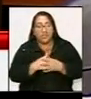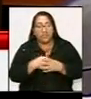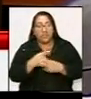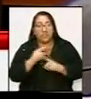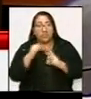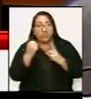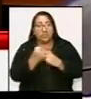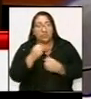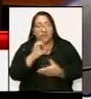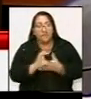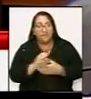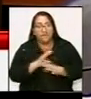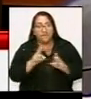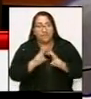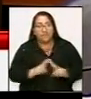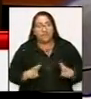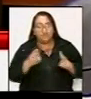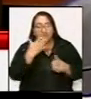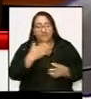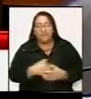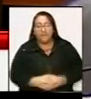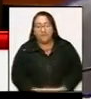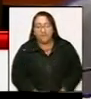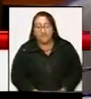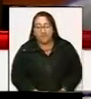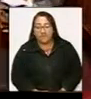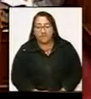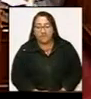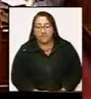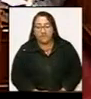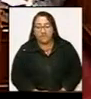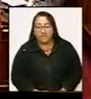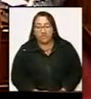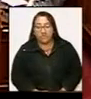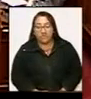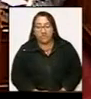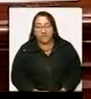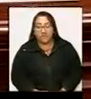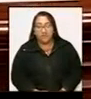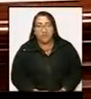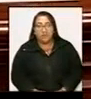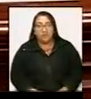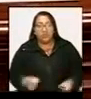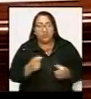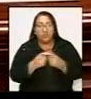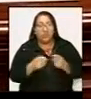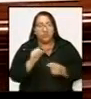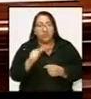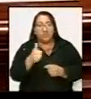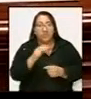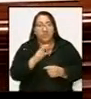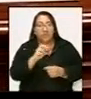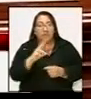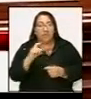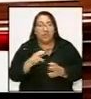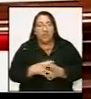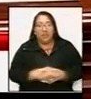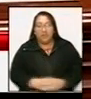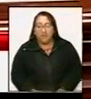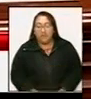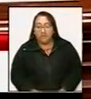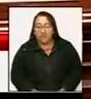la sociedad capitalista sin valores. Muchas gracias. Tiene la palabra la congresista Saavedra.